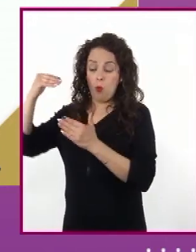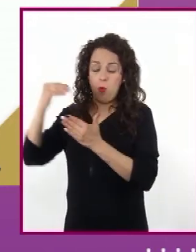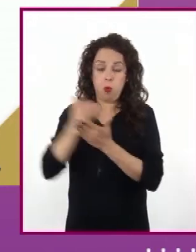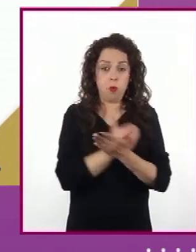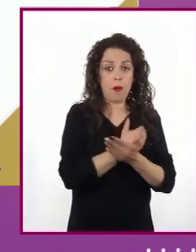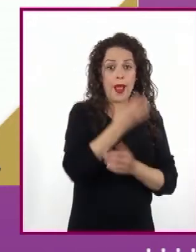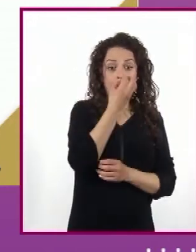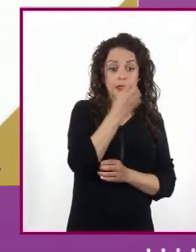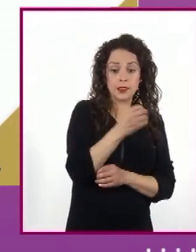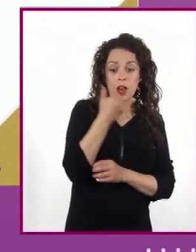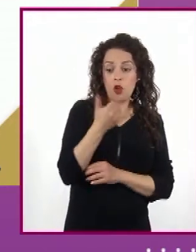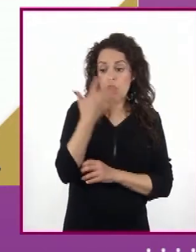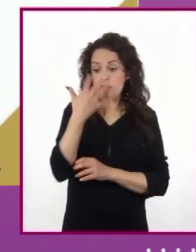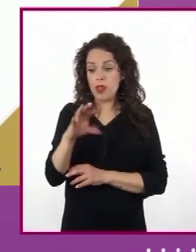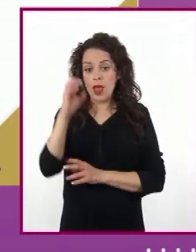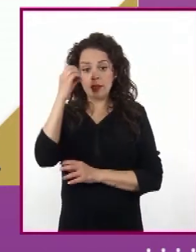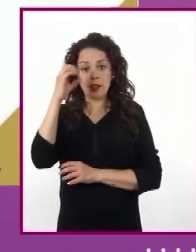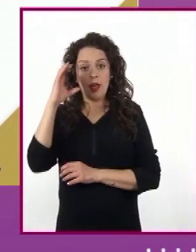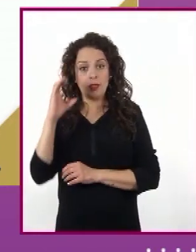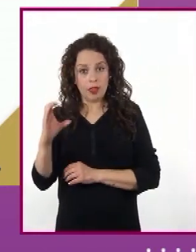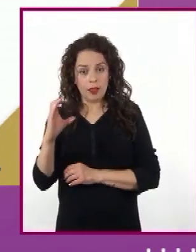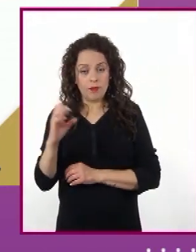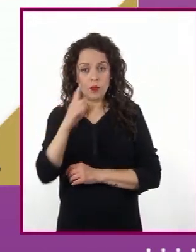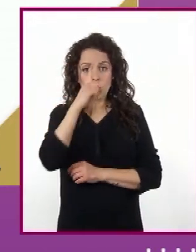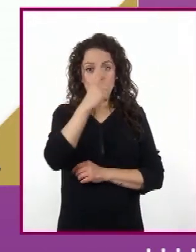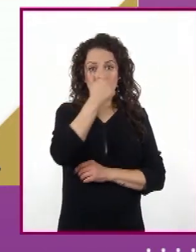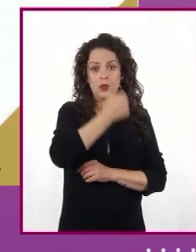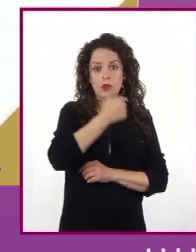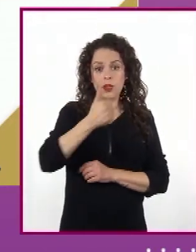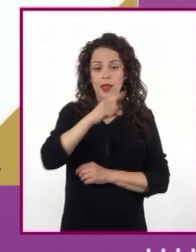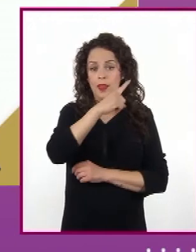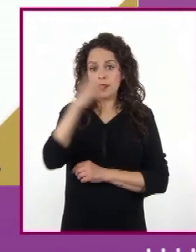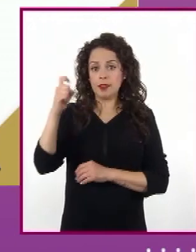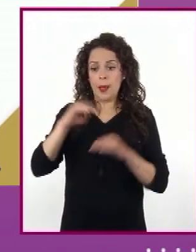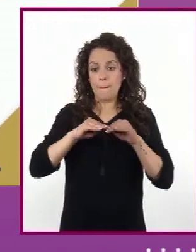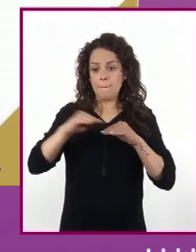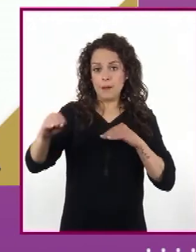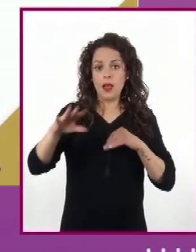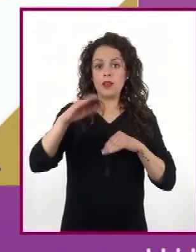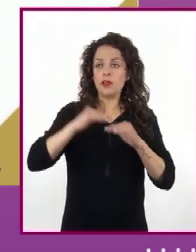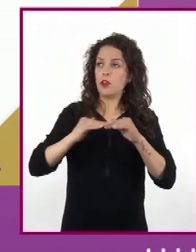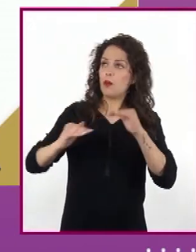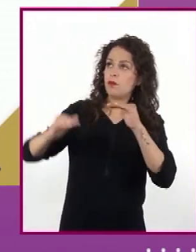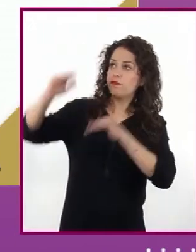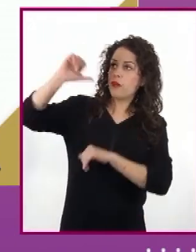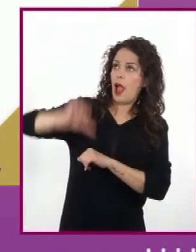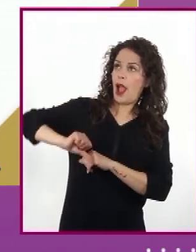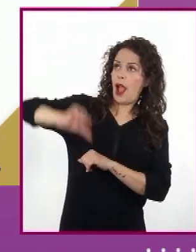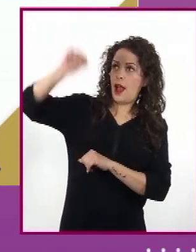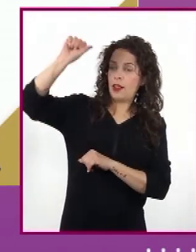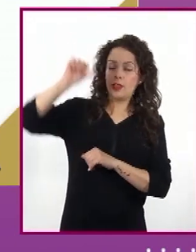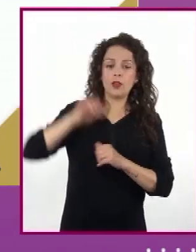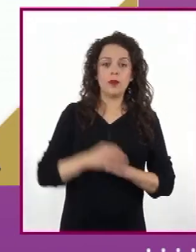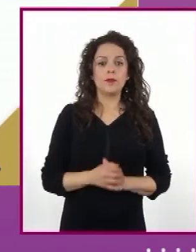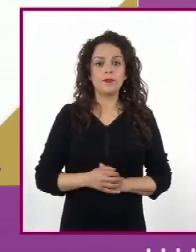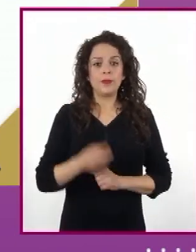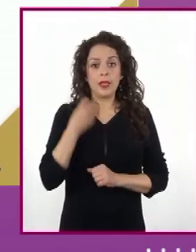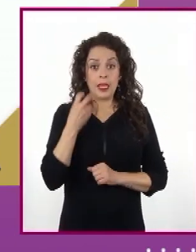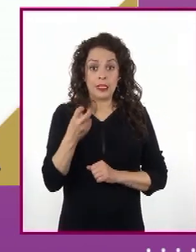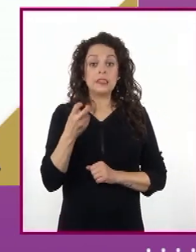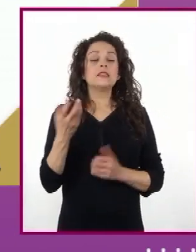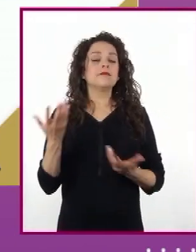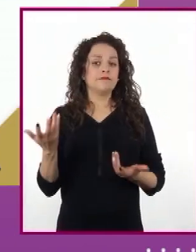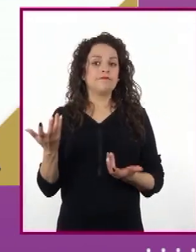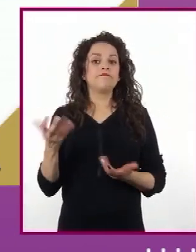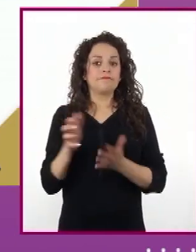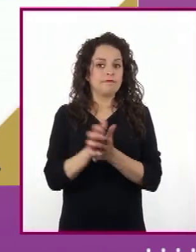0 y 10 grados centígrados por cada 100 metros que aumenta la altitud. Las precipitaciones son muy escasas